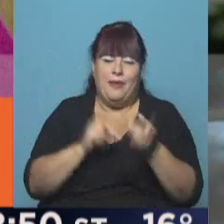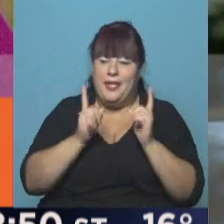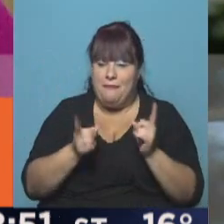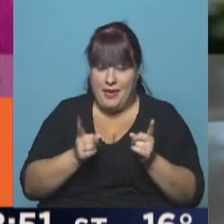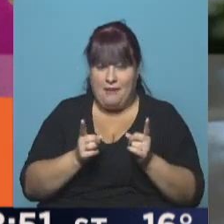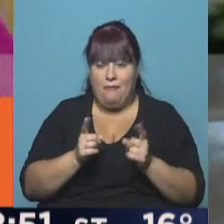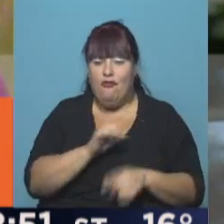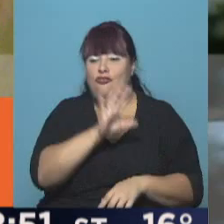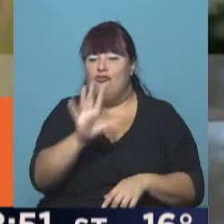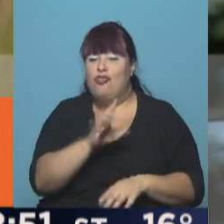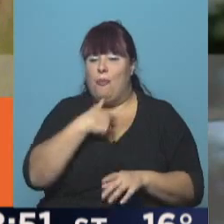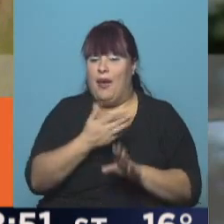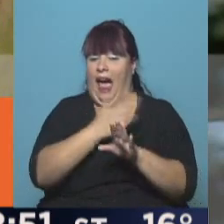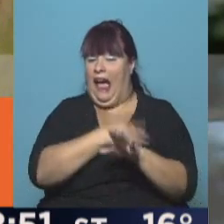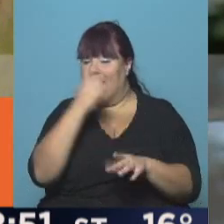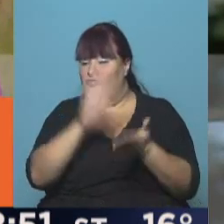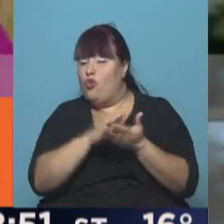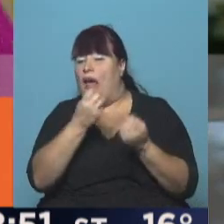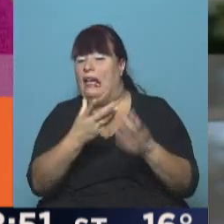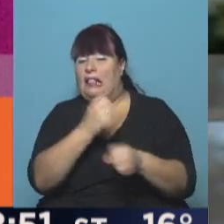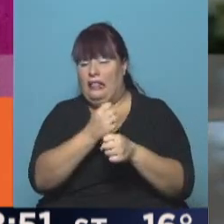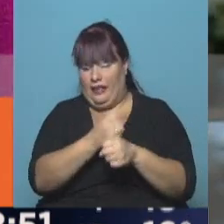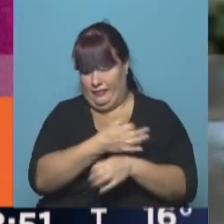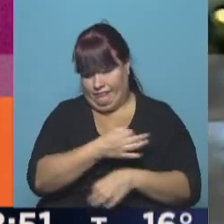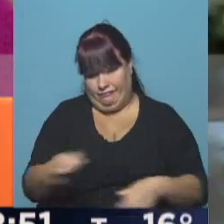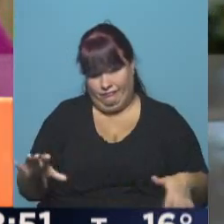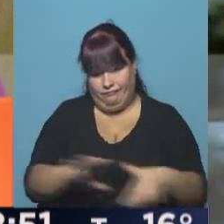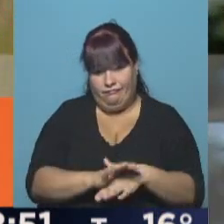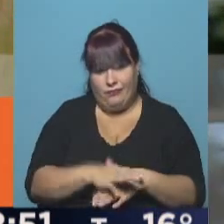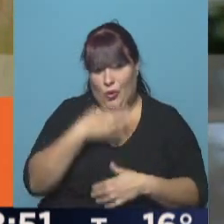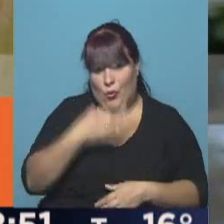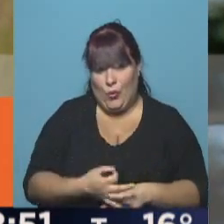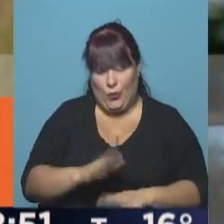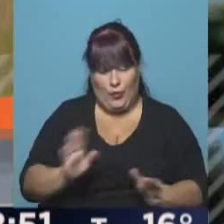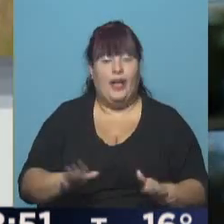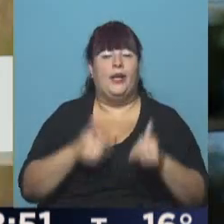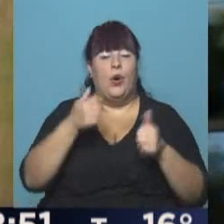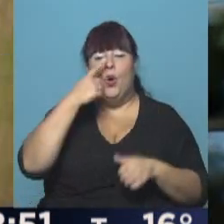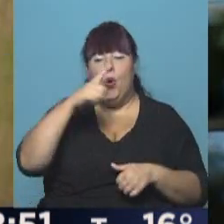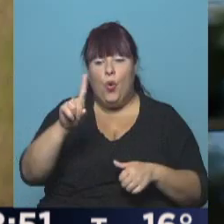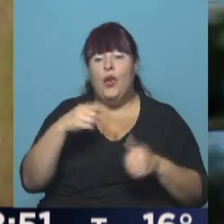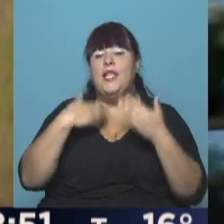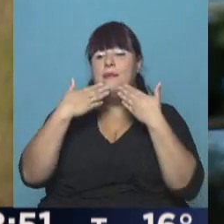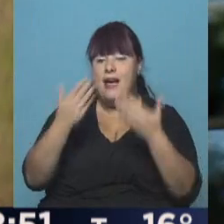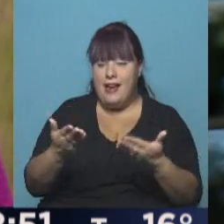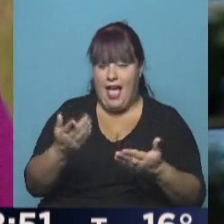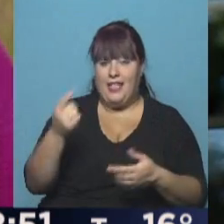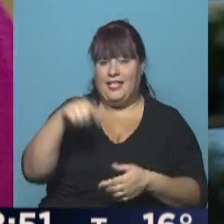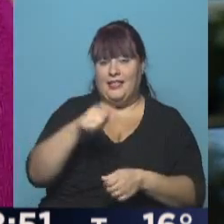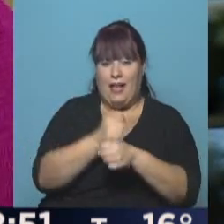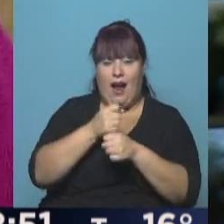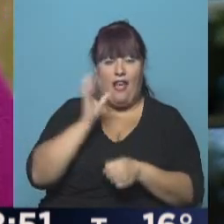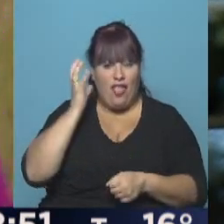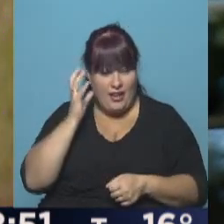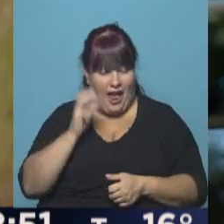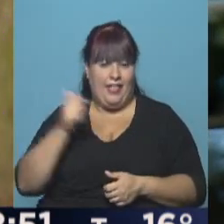que las sospechas previas que uno tenía sobre cómo iban a accionar lamentablemente se están cumpliendo. Gustavo, la última, agradeciéndote, estás trabajando en la